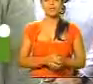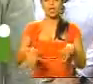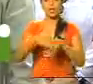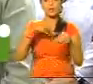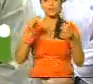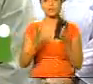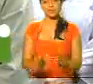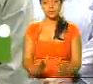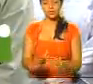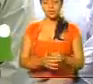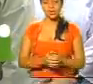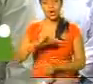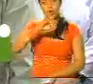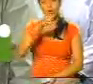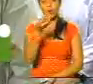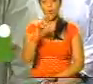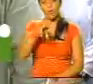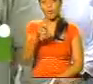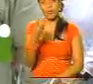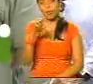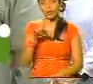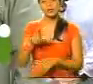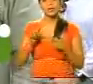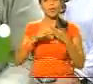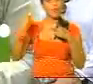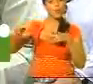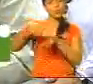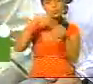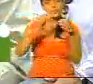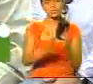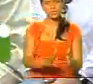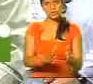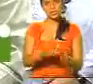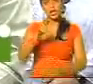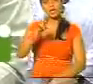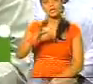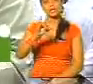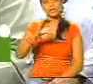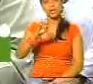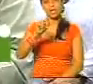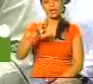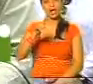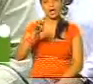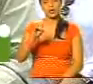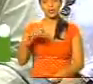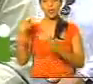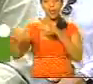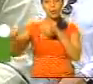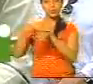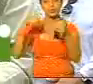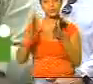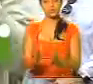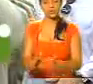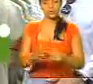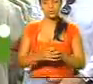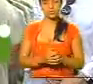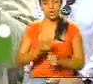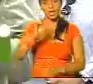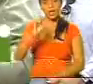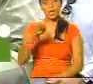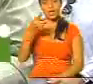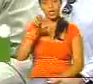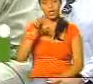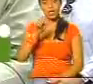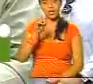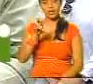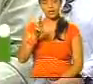y vicepresidente Jorge Giordani, ministro y vicepresidente Ricardo Menéndez, ministro y vicepresidente Héctor Rodríguez,